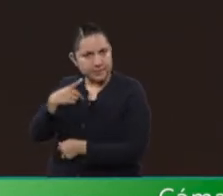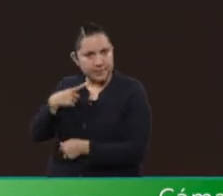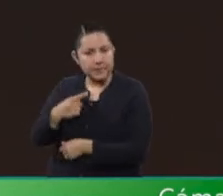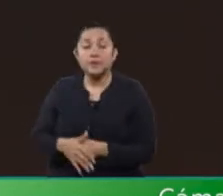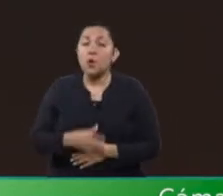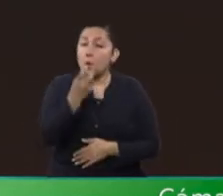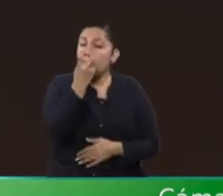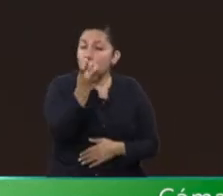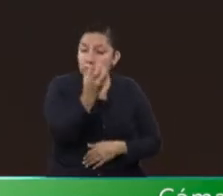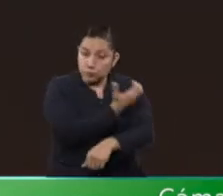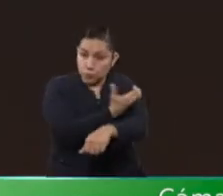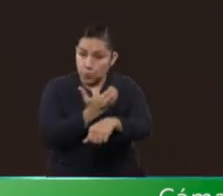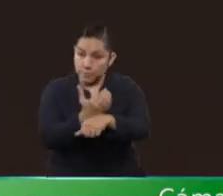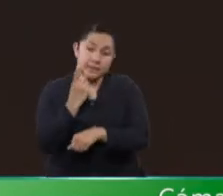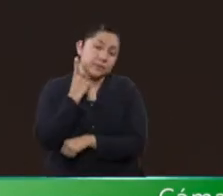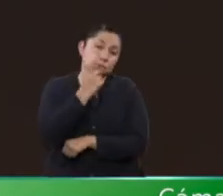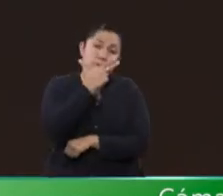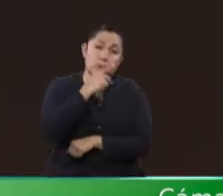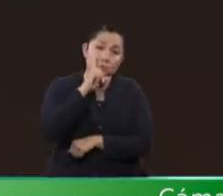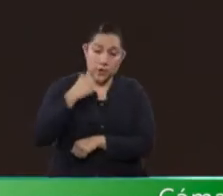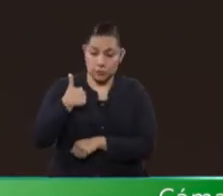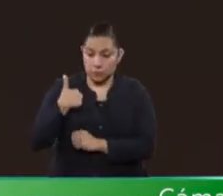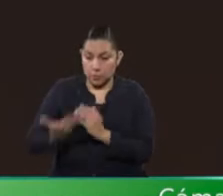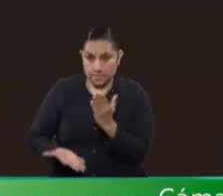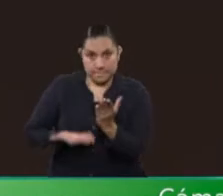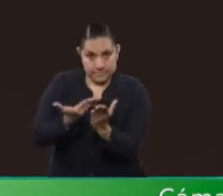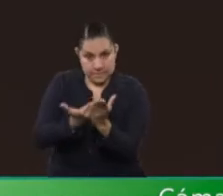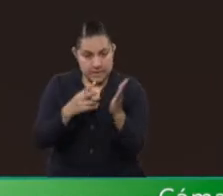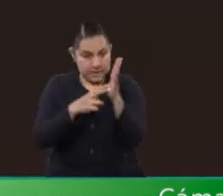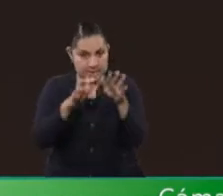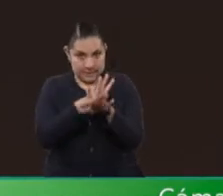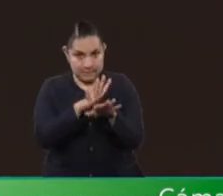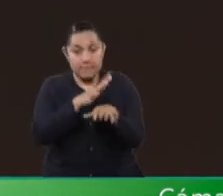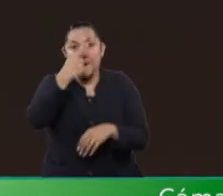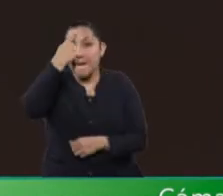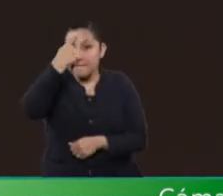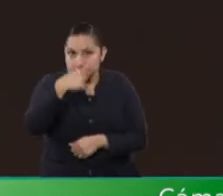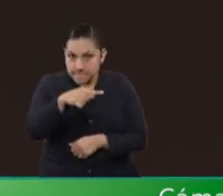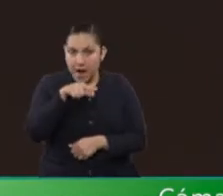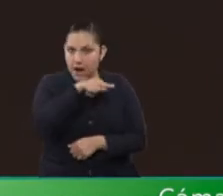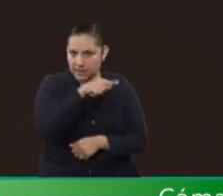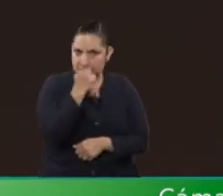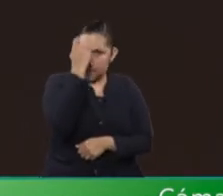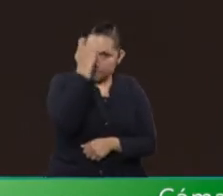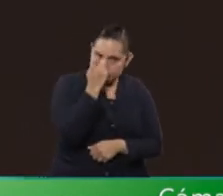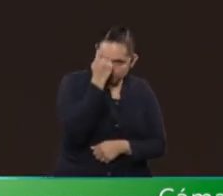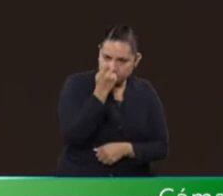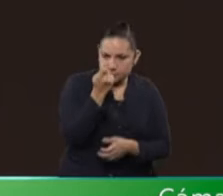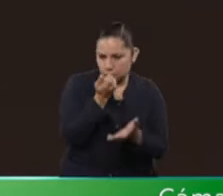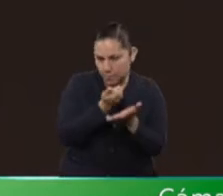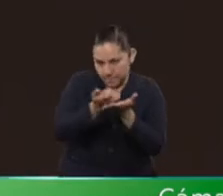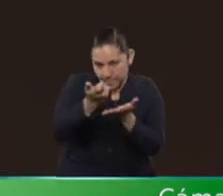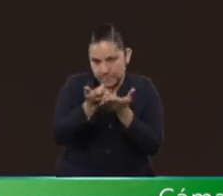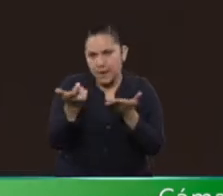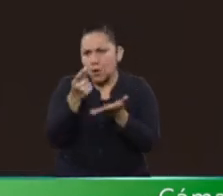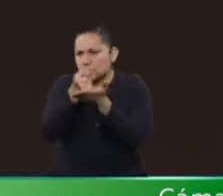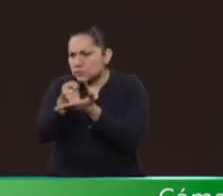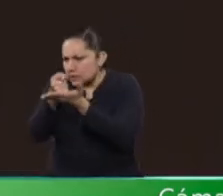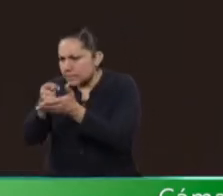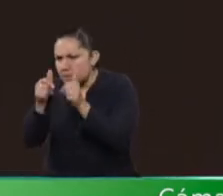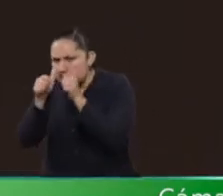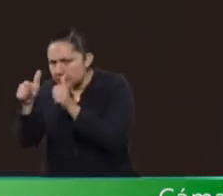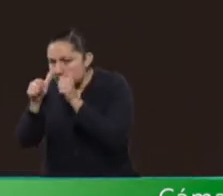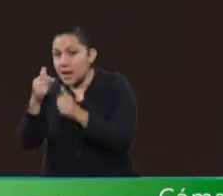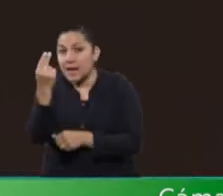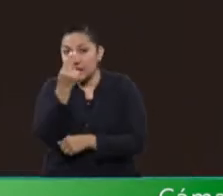reserva para que incluyamos en la obligación de garantizar la pensión y la rehabilitación un párrafo donde atendamos el principio